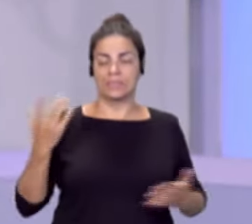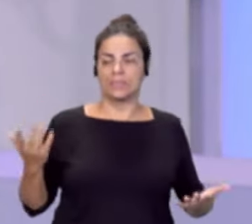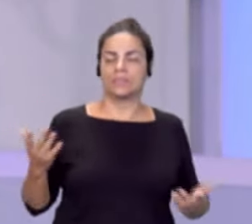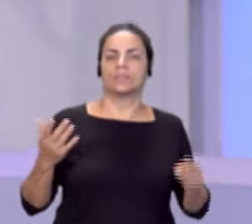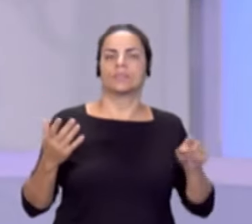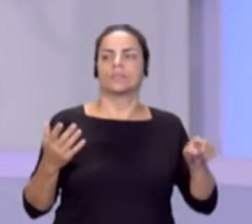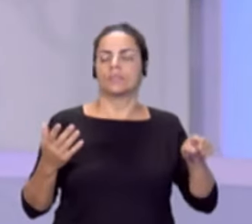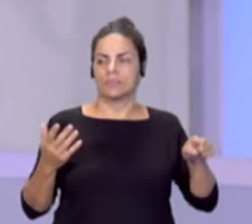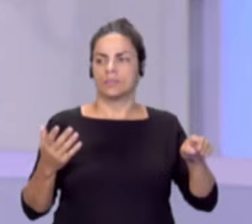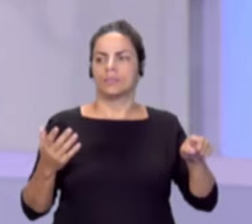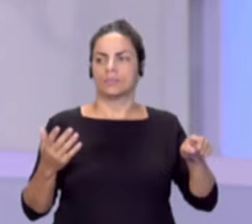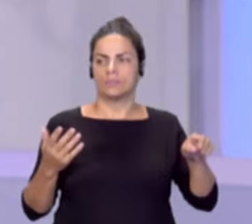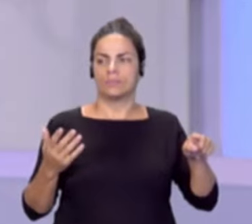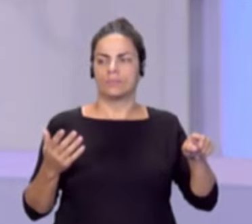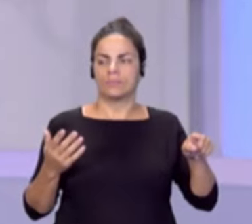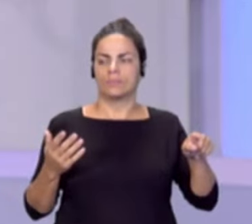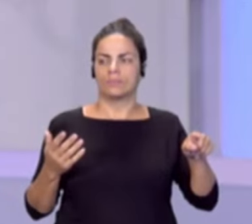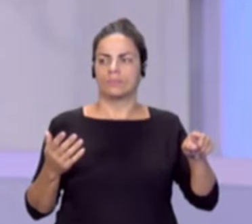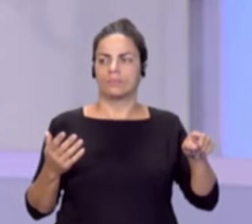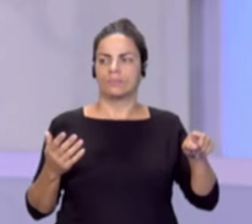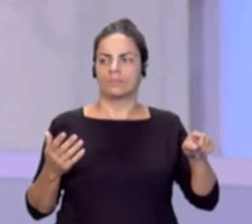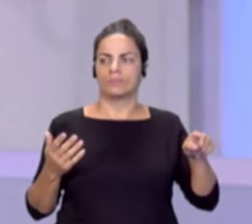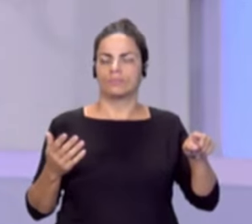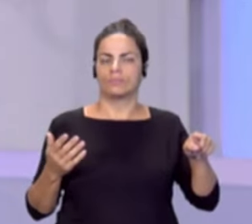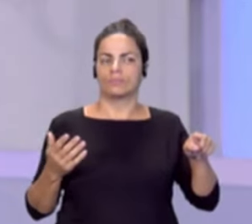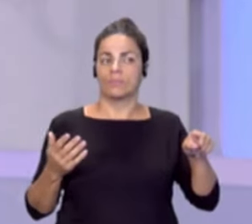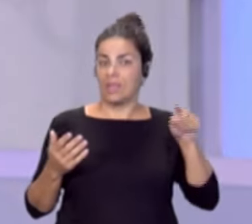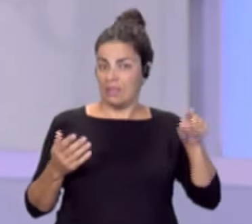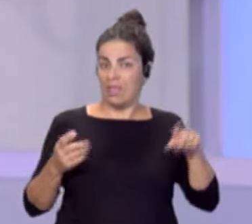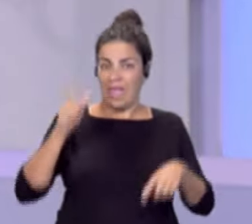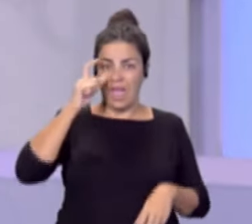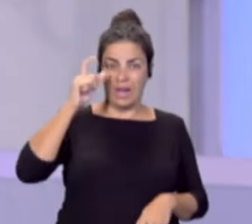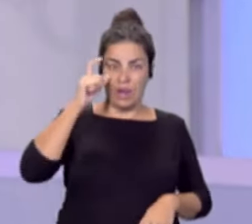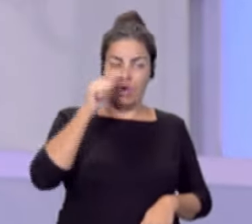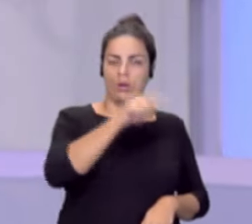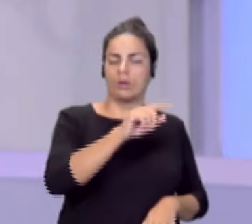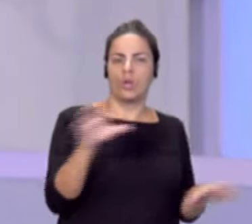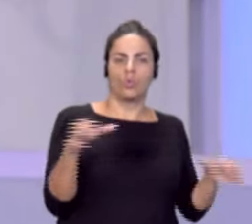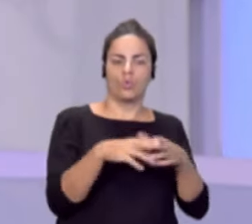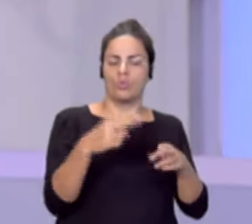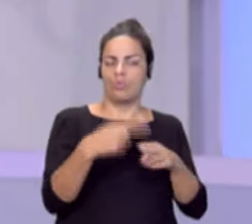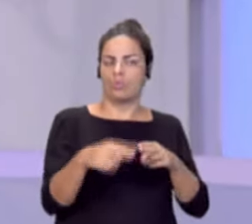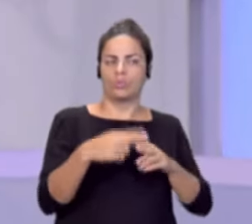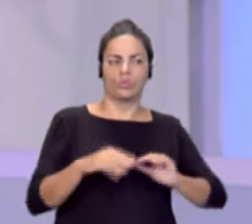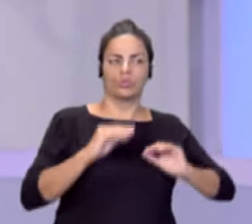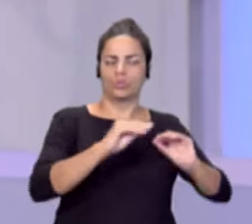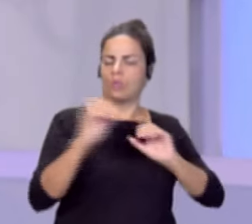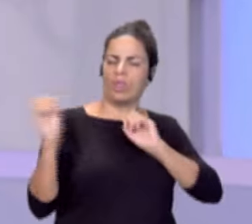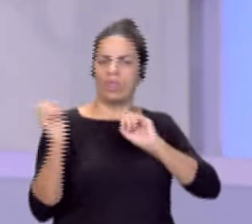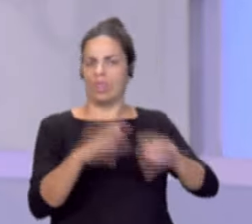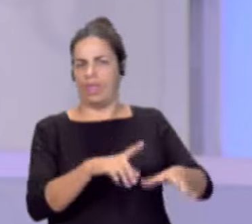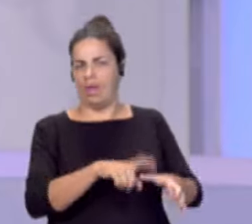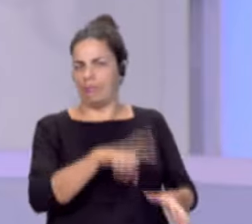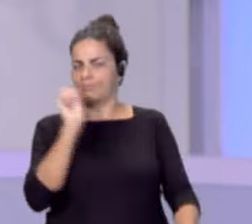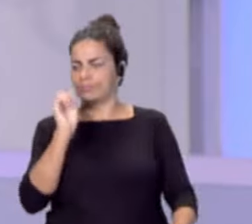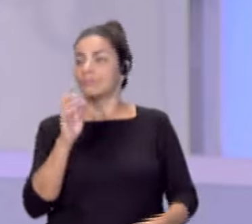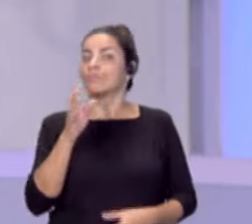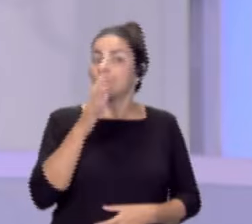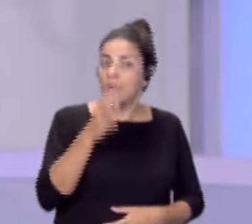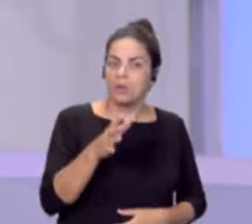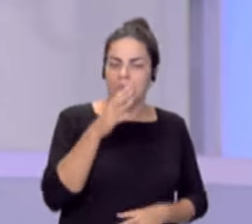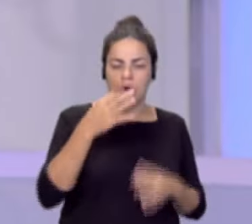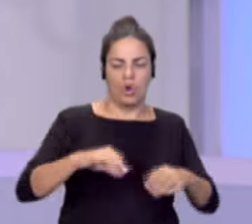él haya salido del grupo. Sobre todo porque no es lo que suele